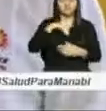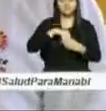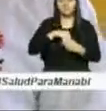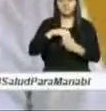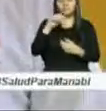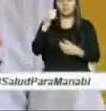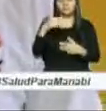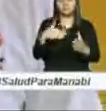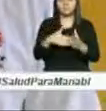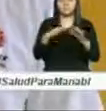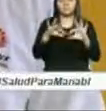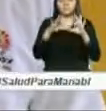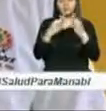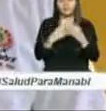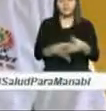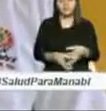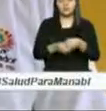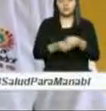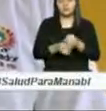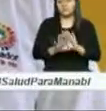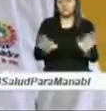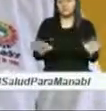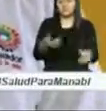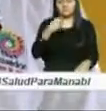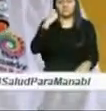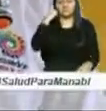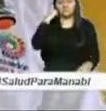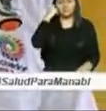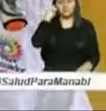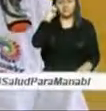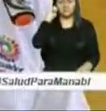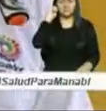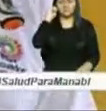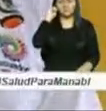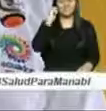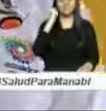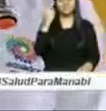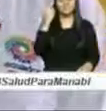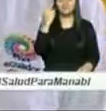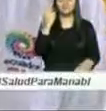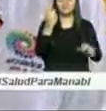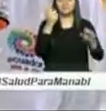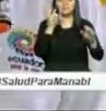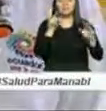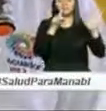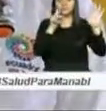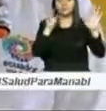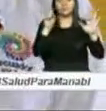ya recuperaron sus hogares. Más de 10.000 familias. 13.601 viviendas están en construcción,